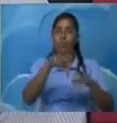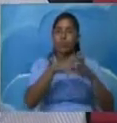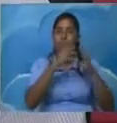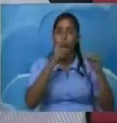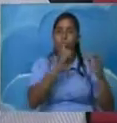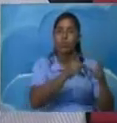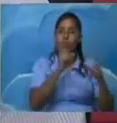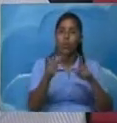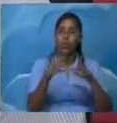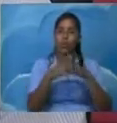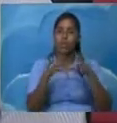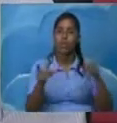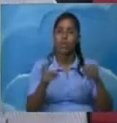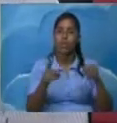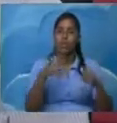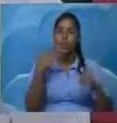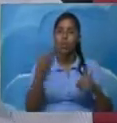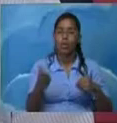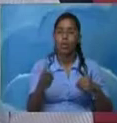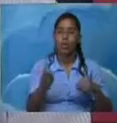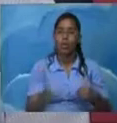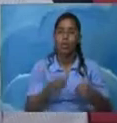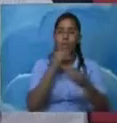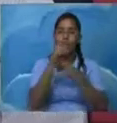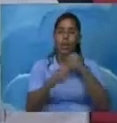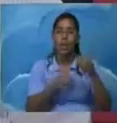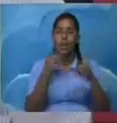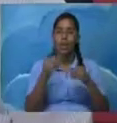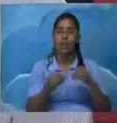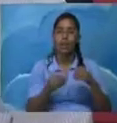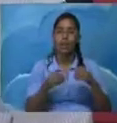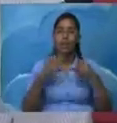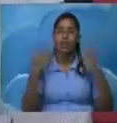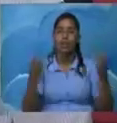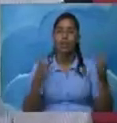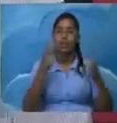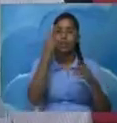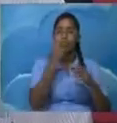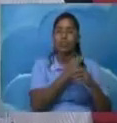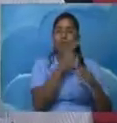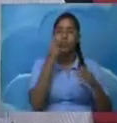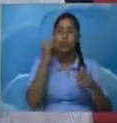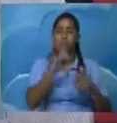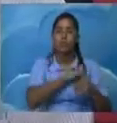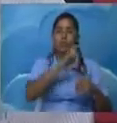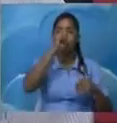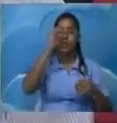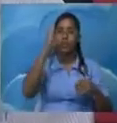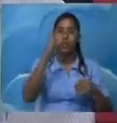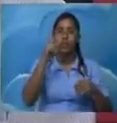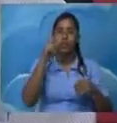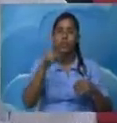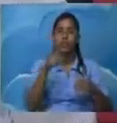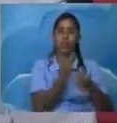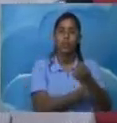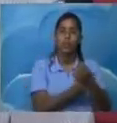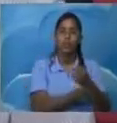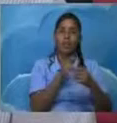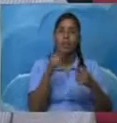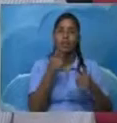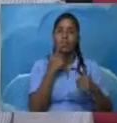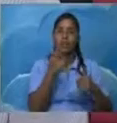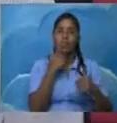hechos y en todo lo que emprendas. Tremenda promesa. Oye, hermano, aquí hay